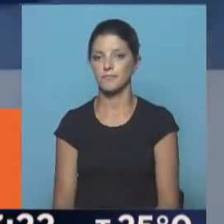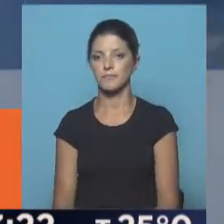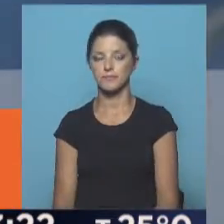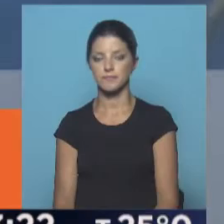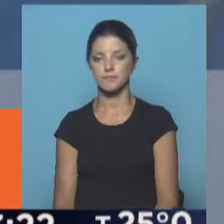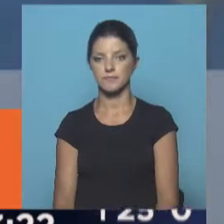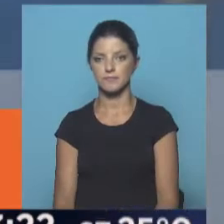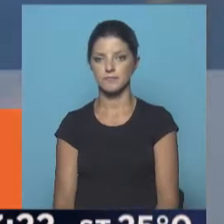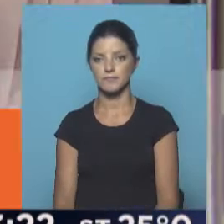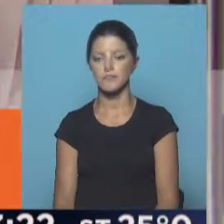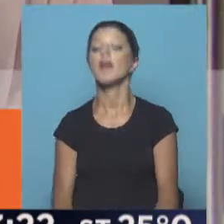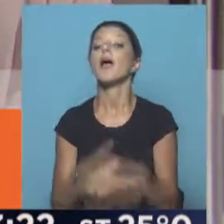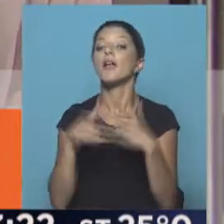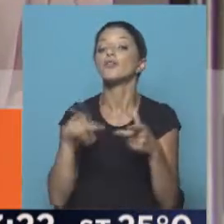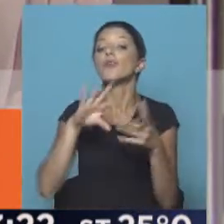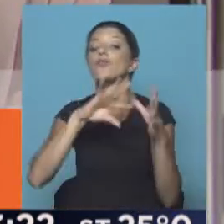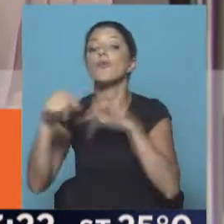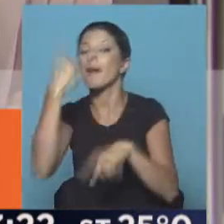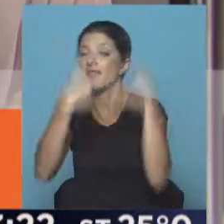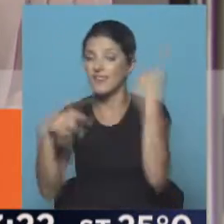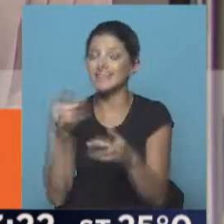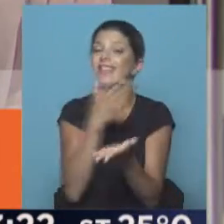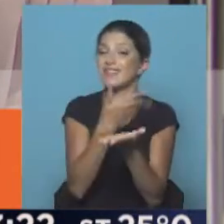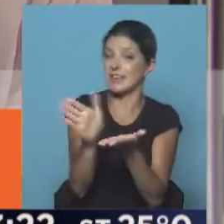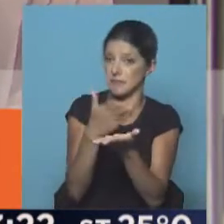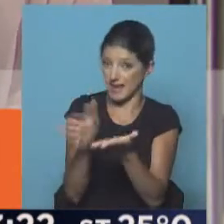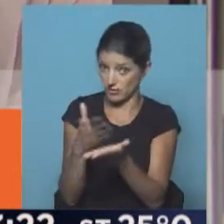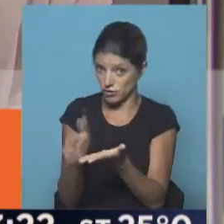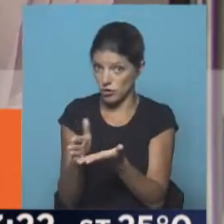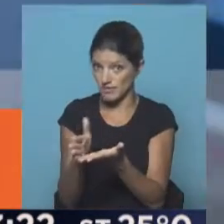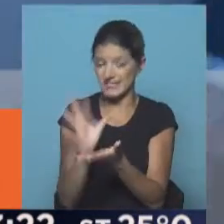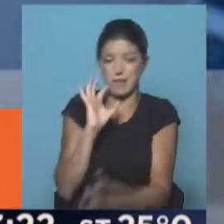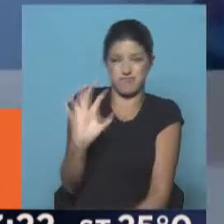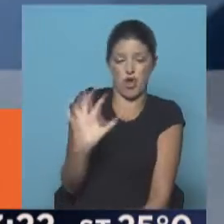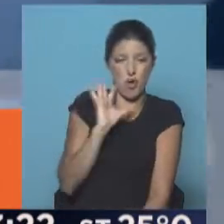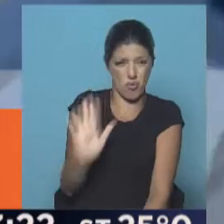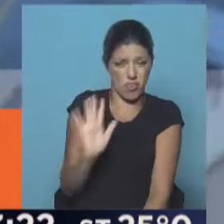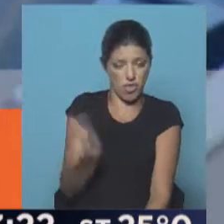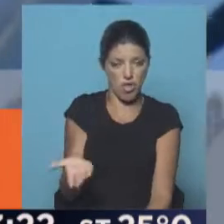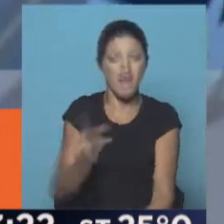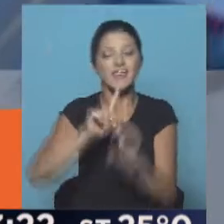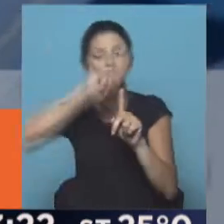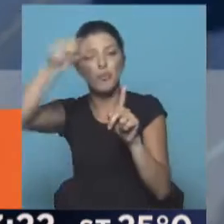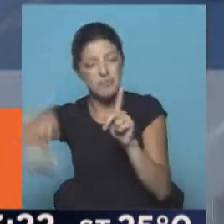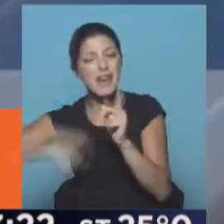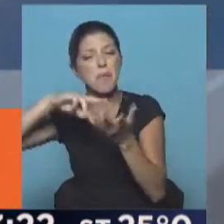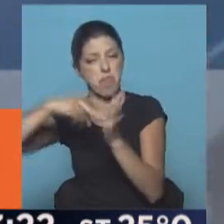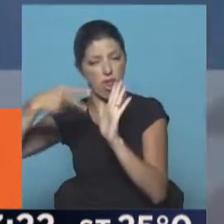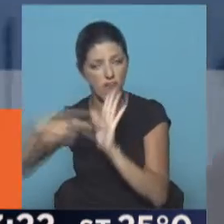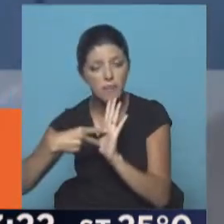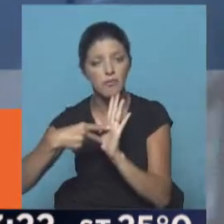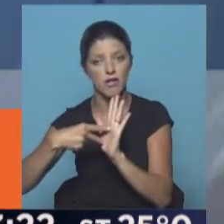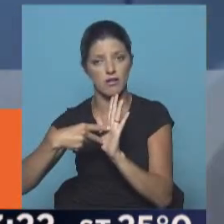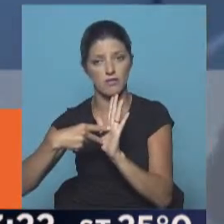introduciendo formas de discriminación, introduciendo formas de desprecio, está provocando daños y está